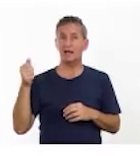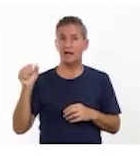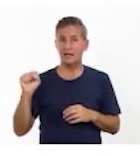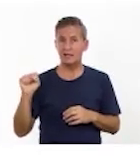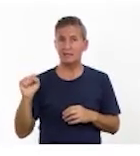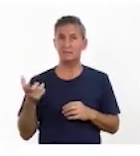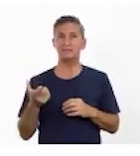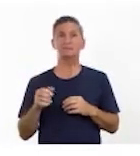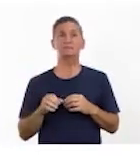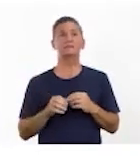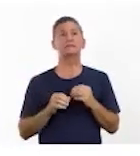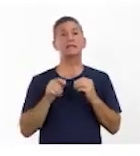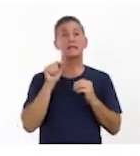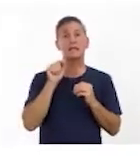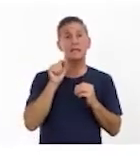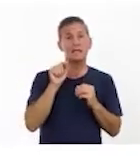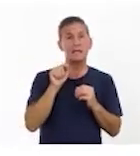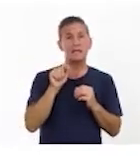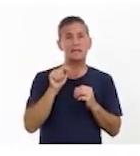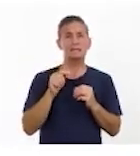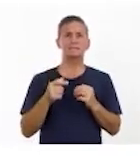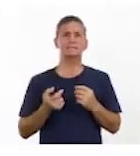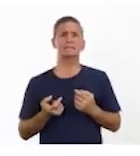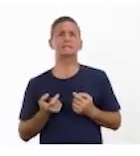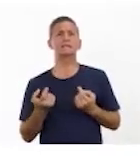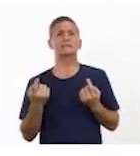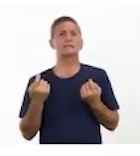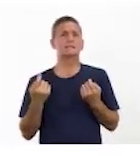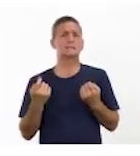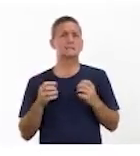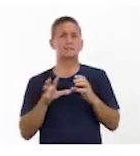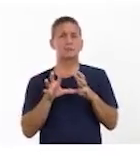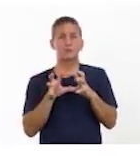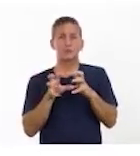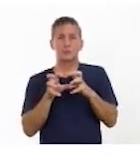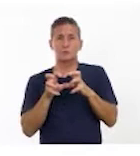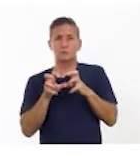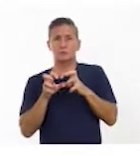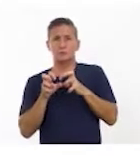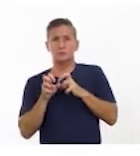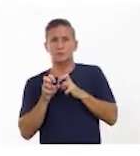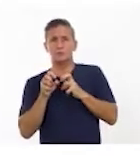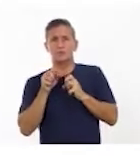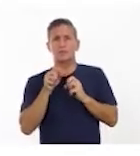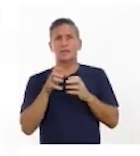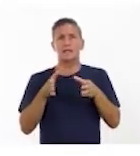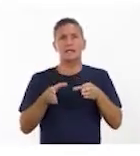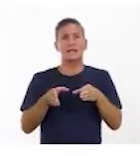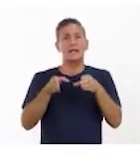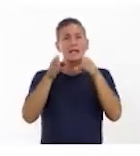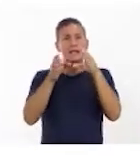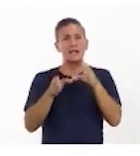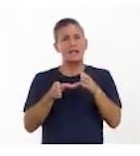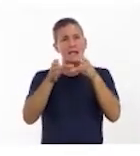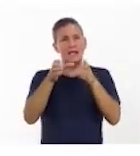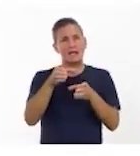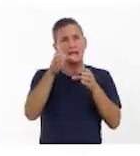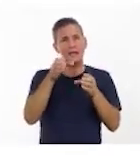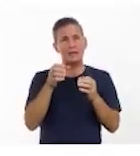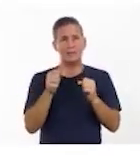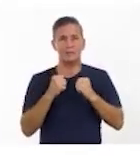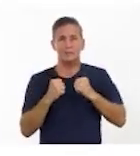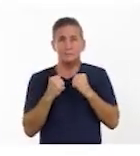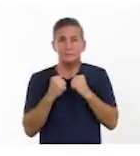total de los productos y esa que necesita se absorbe del medio, por tanto el recipiente se pone